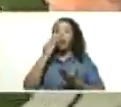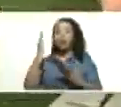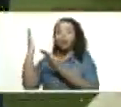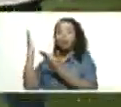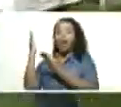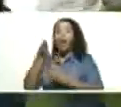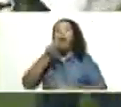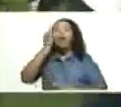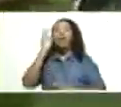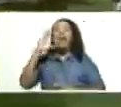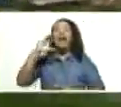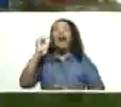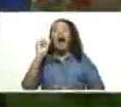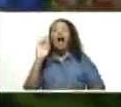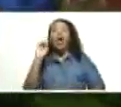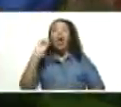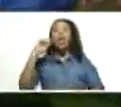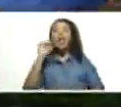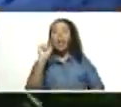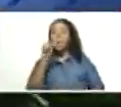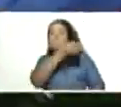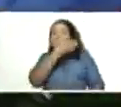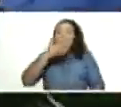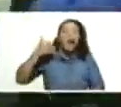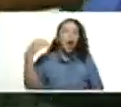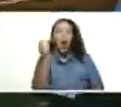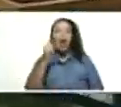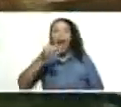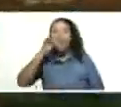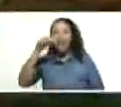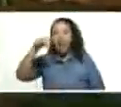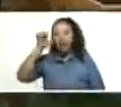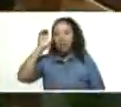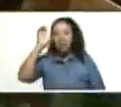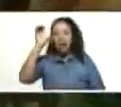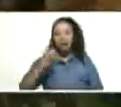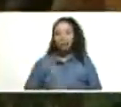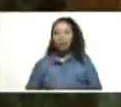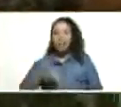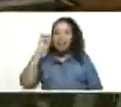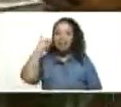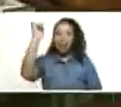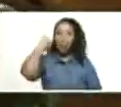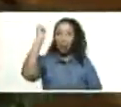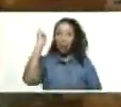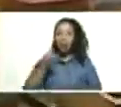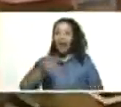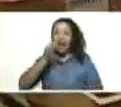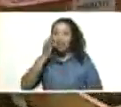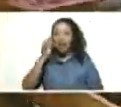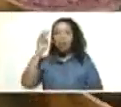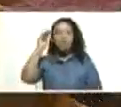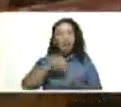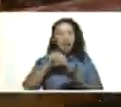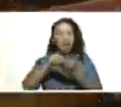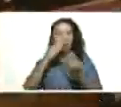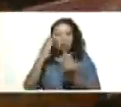Café Caroní, el mejor café del país, Yaracuy, Café Miranda,